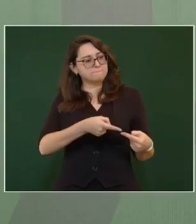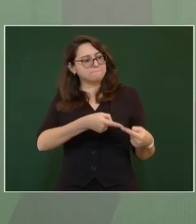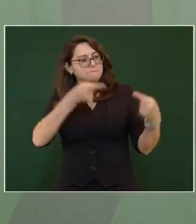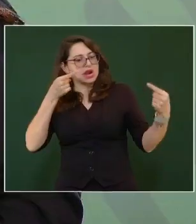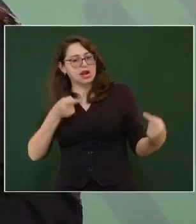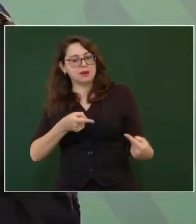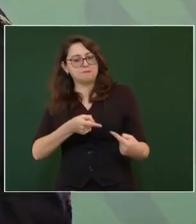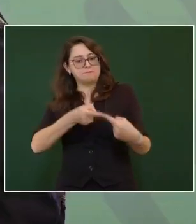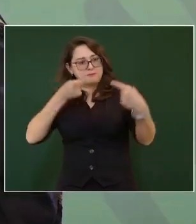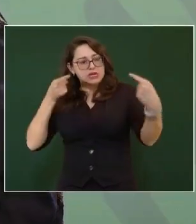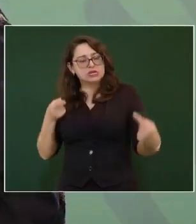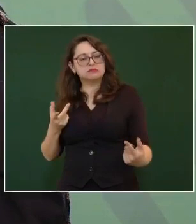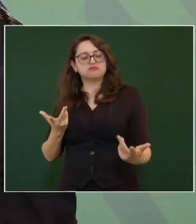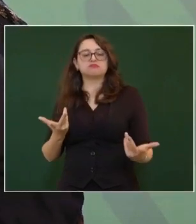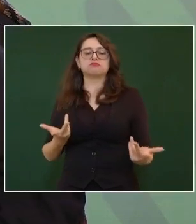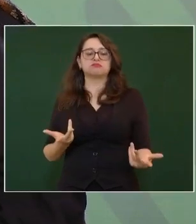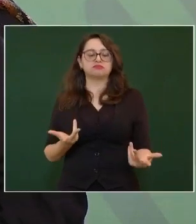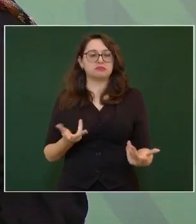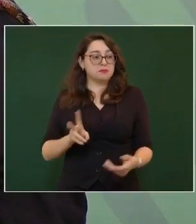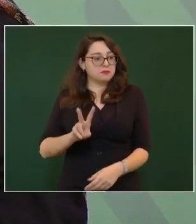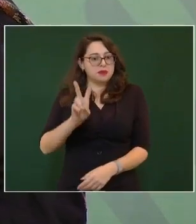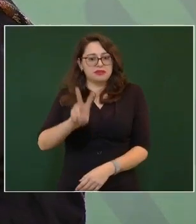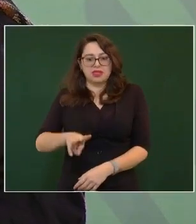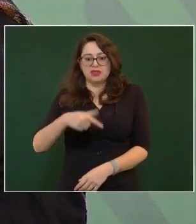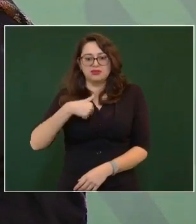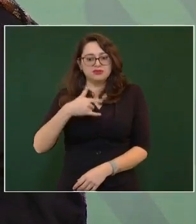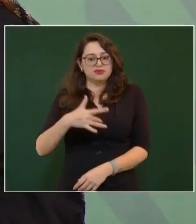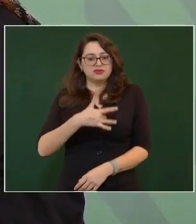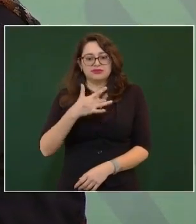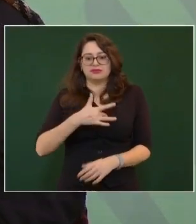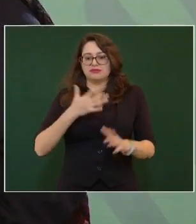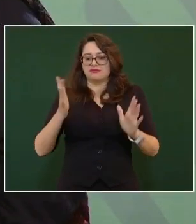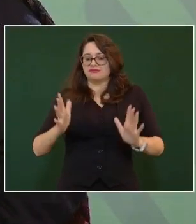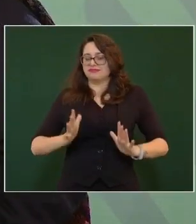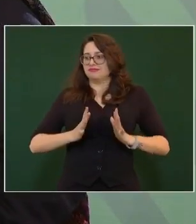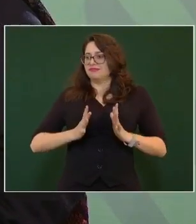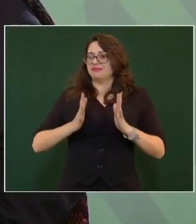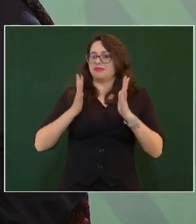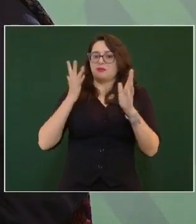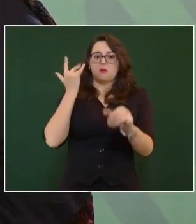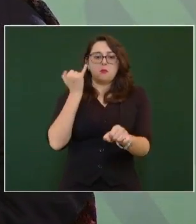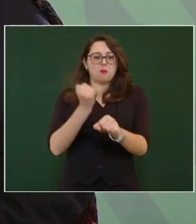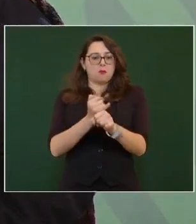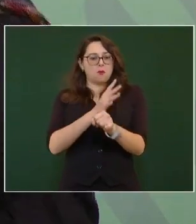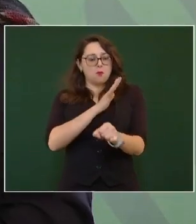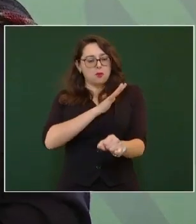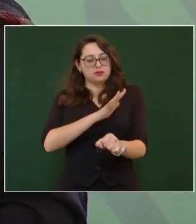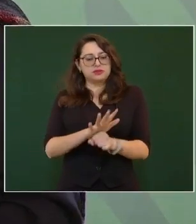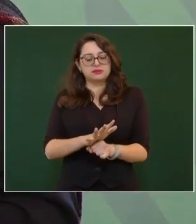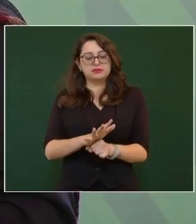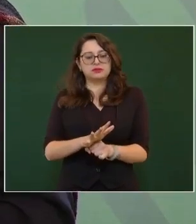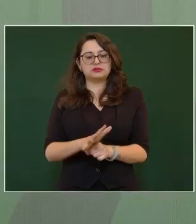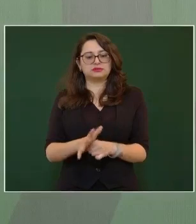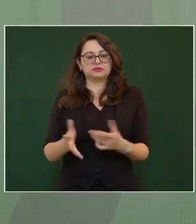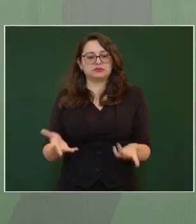me parece increíble. Yo ni debería de estar dando consejos,